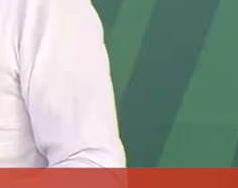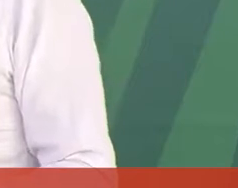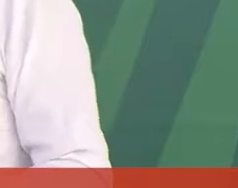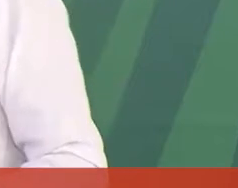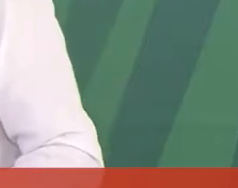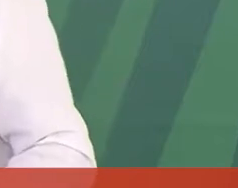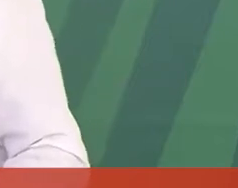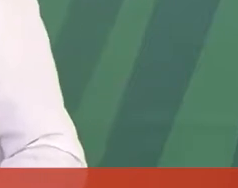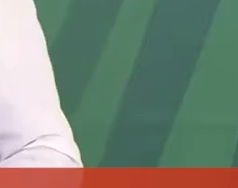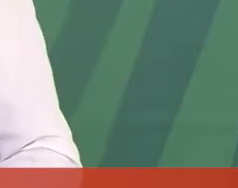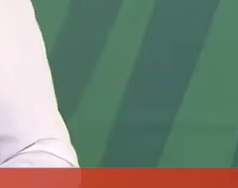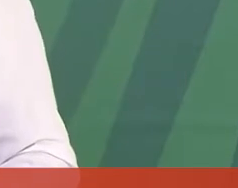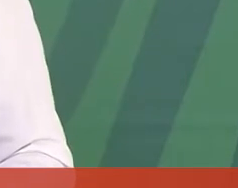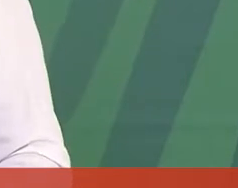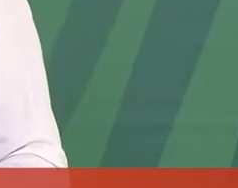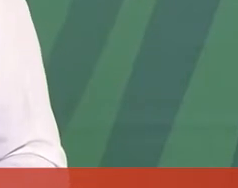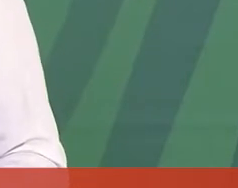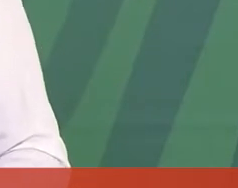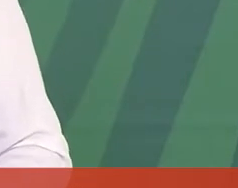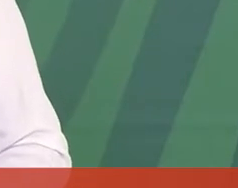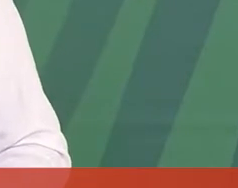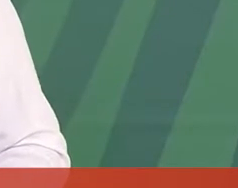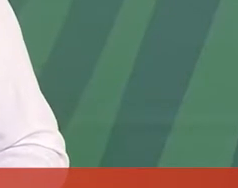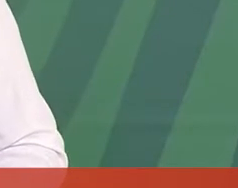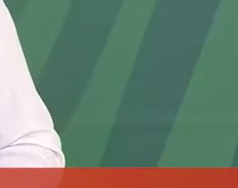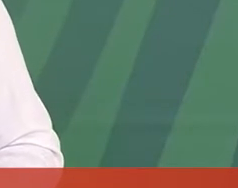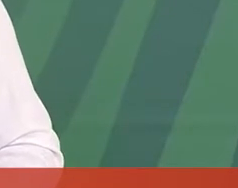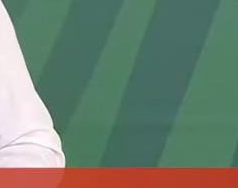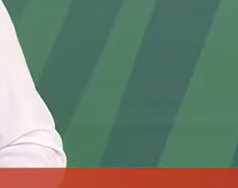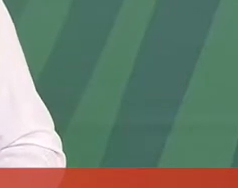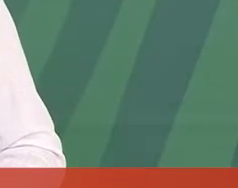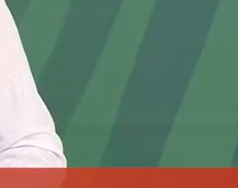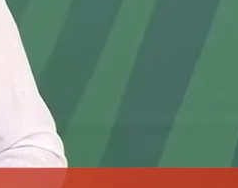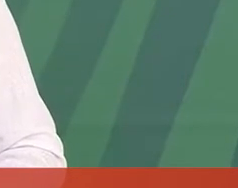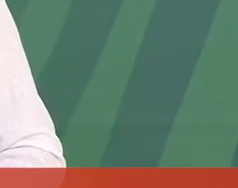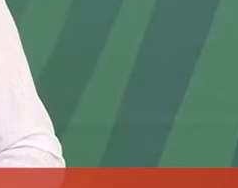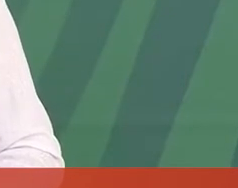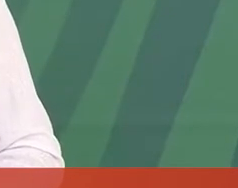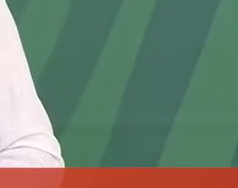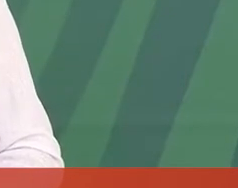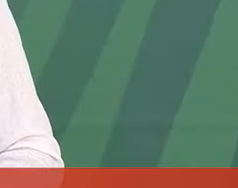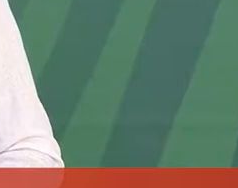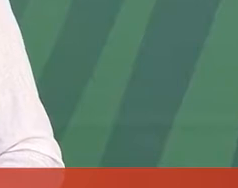porque hay un periodismo muy cómodo